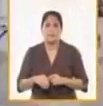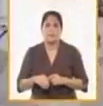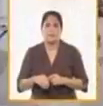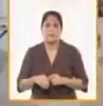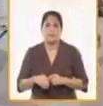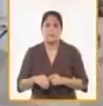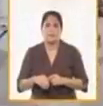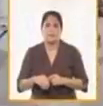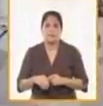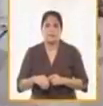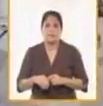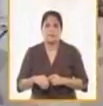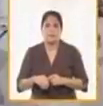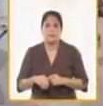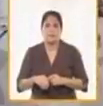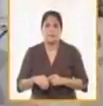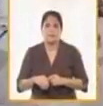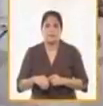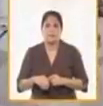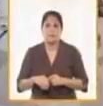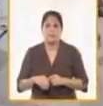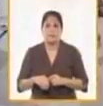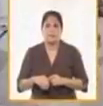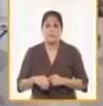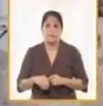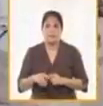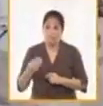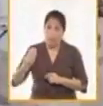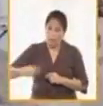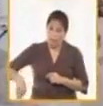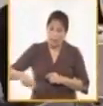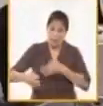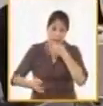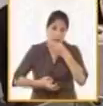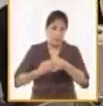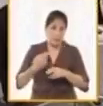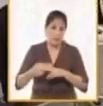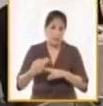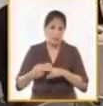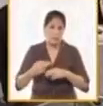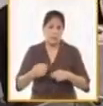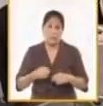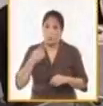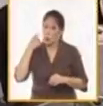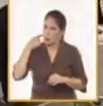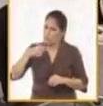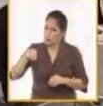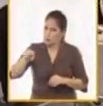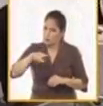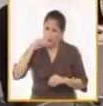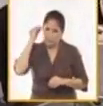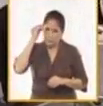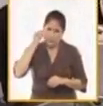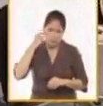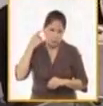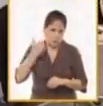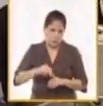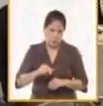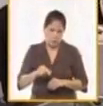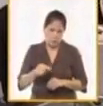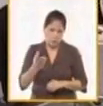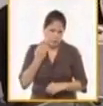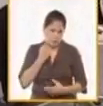yo creo, ahora aprovechar que mencionas ese nombre, y yo no sé qué piensan ustedes, qué pensará el embajador, qué piensas tú,